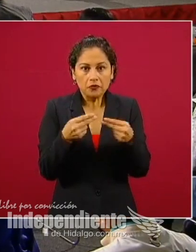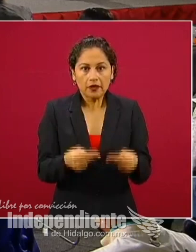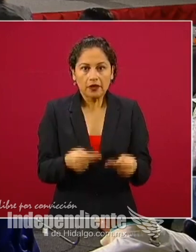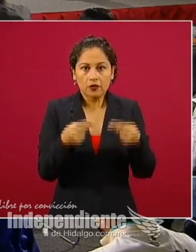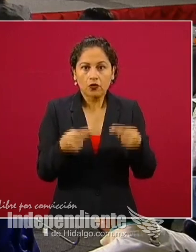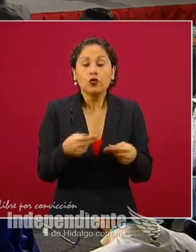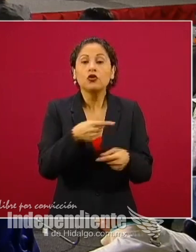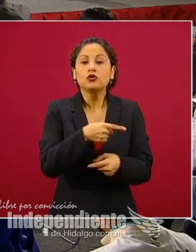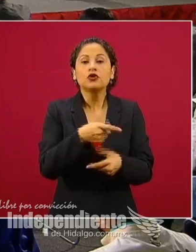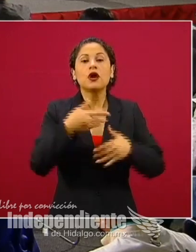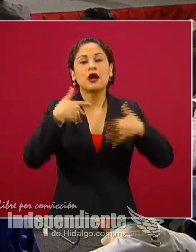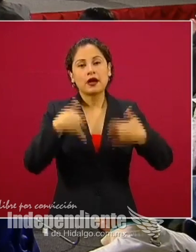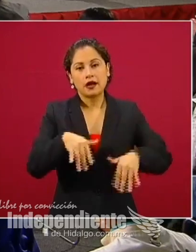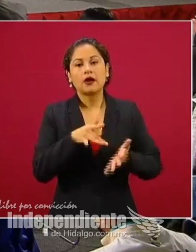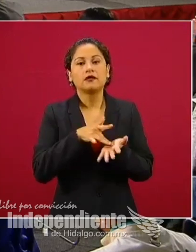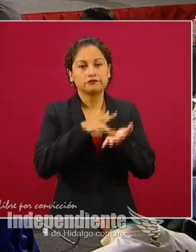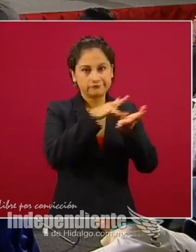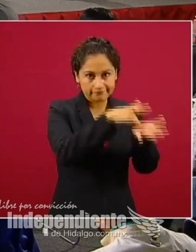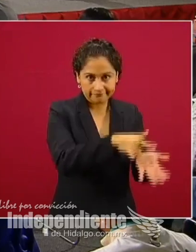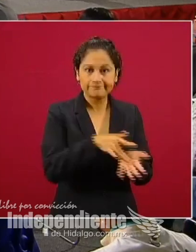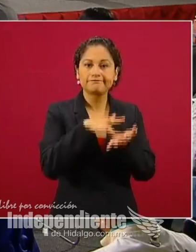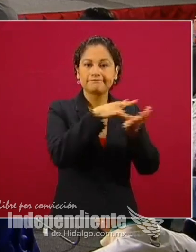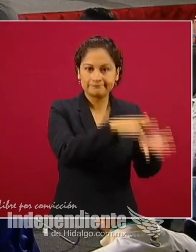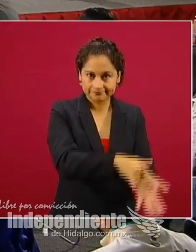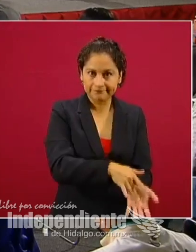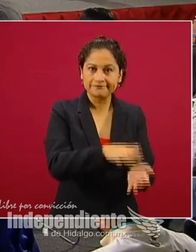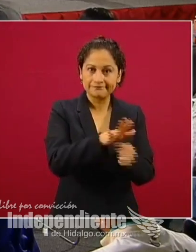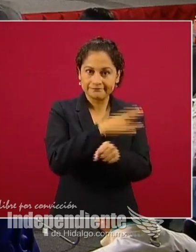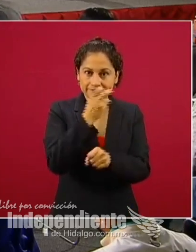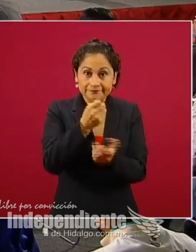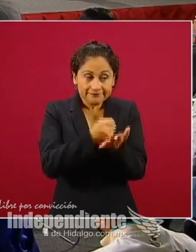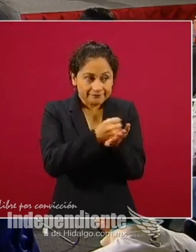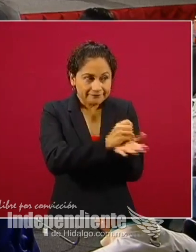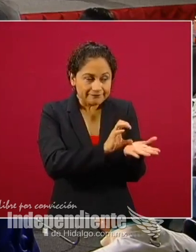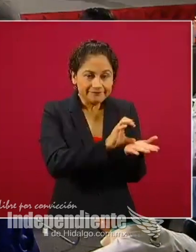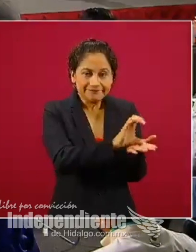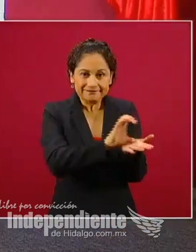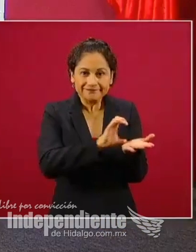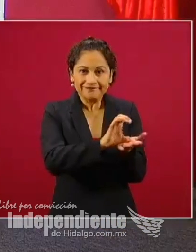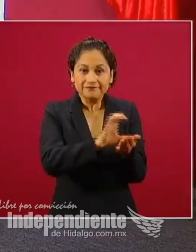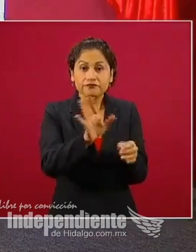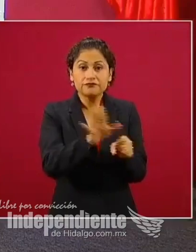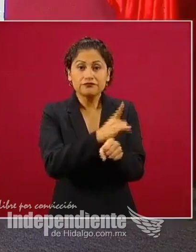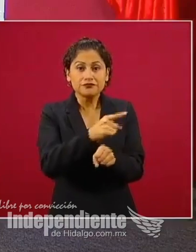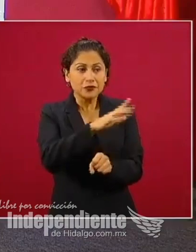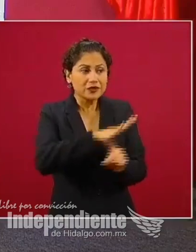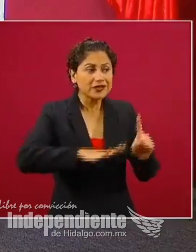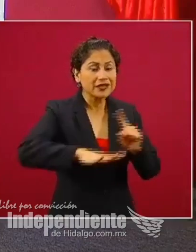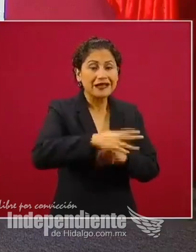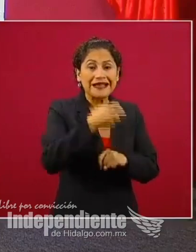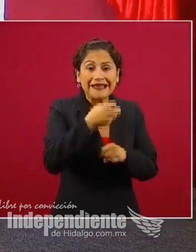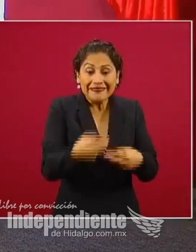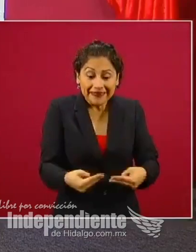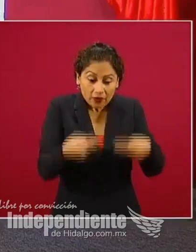de microcréditos a las negociaciones que están en las colonias.